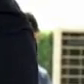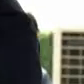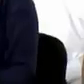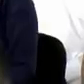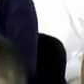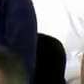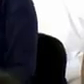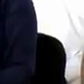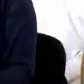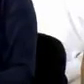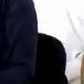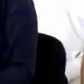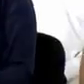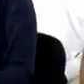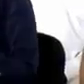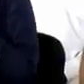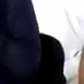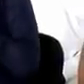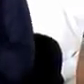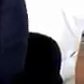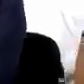merece. Muy bien, bienvenido de verdad.